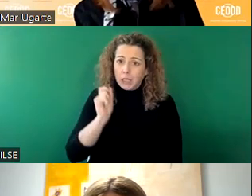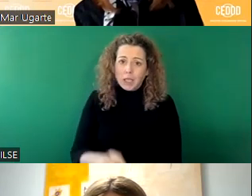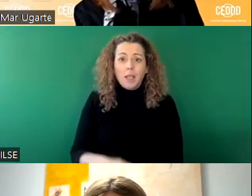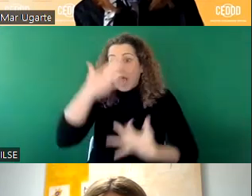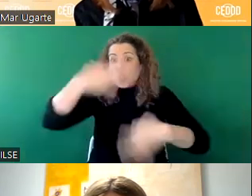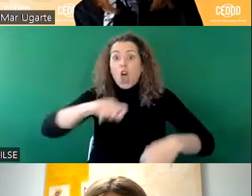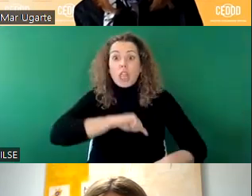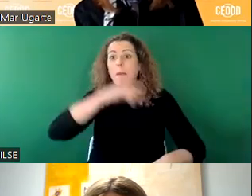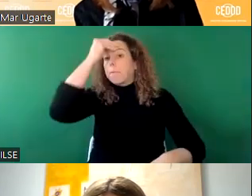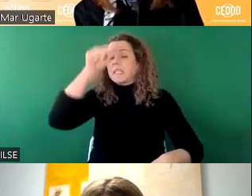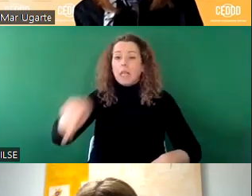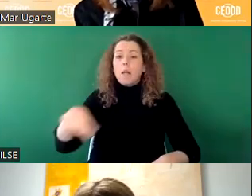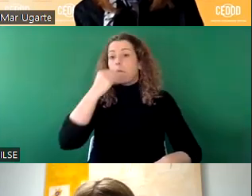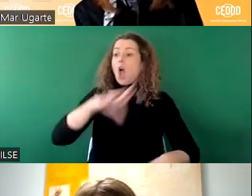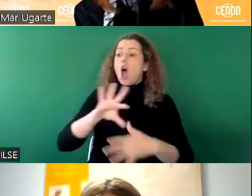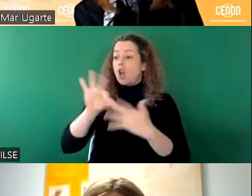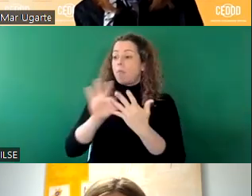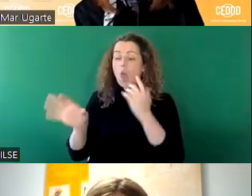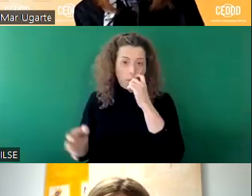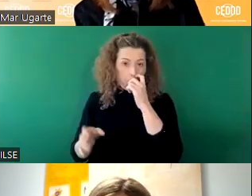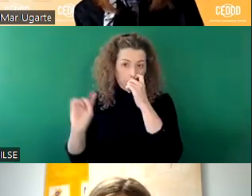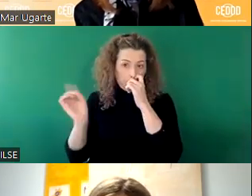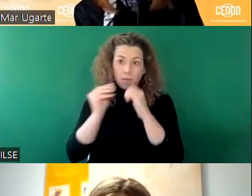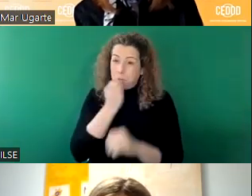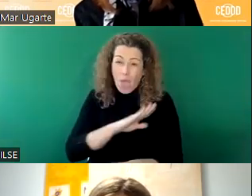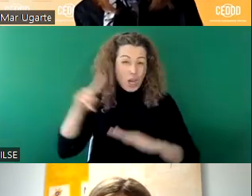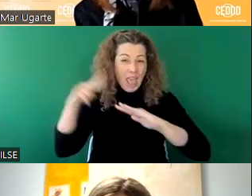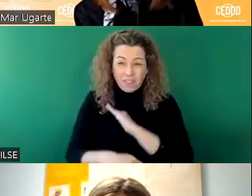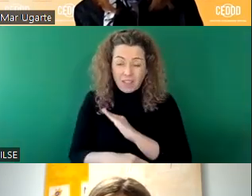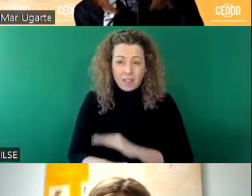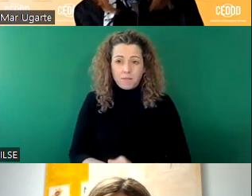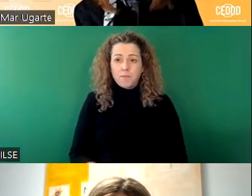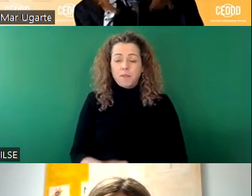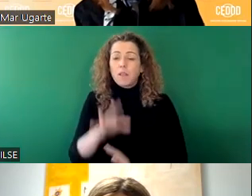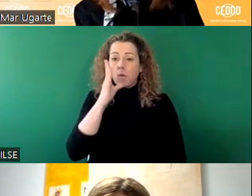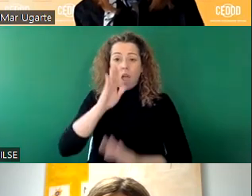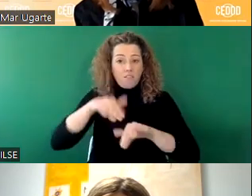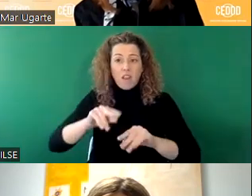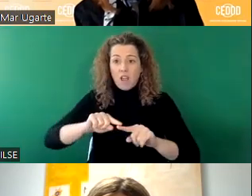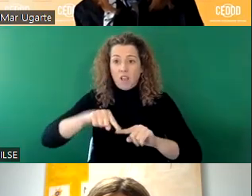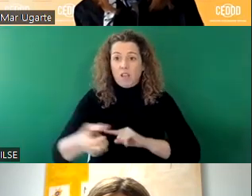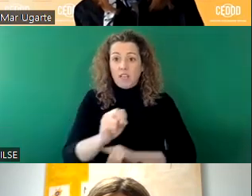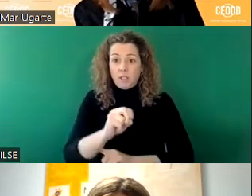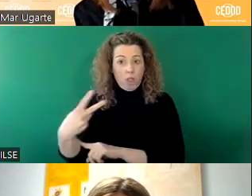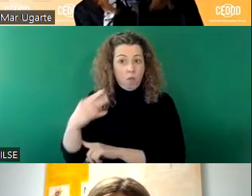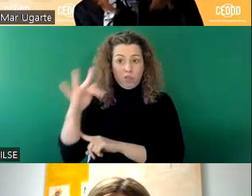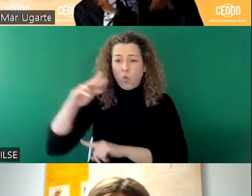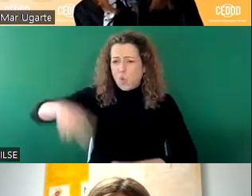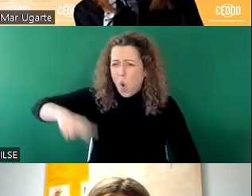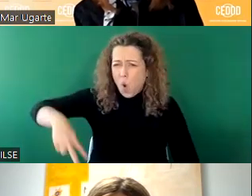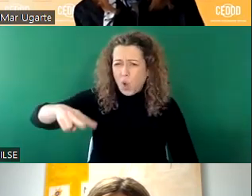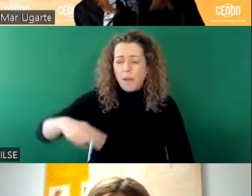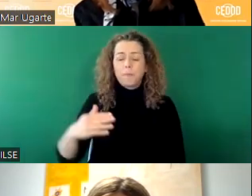inconscientemente, pensando que son las mejores opciones, pero es lo que tenemos que intentar evitar, porque nunca va a dar un buen modelo. Cuando estábamos hablando